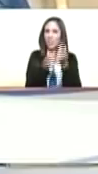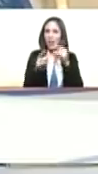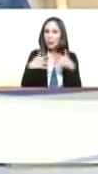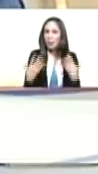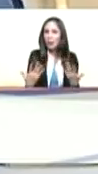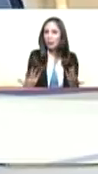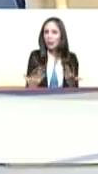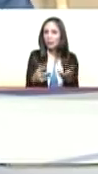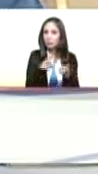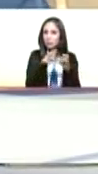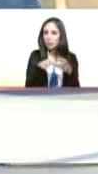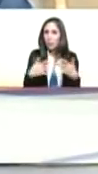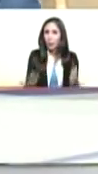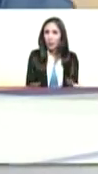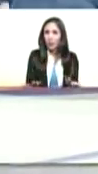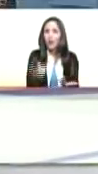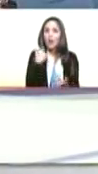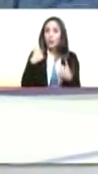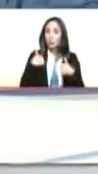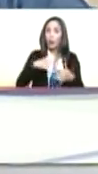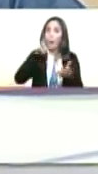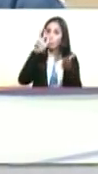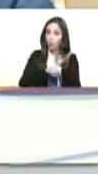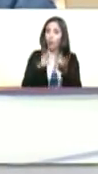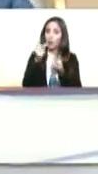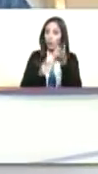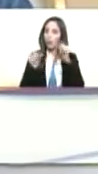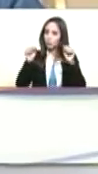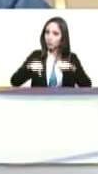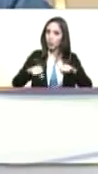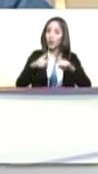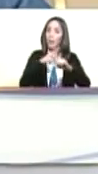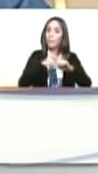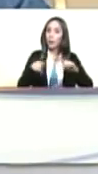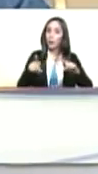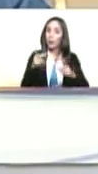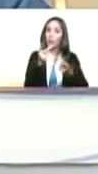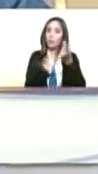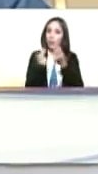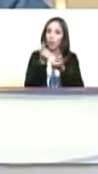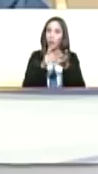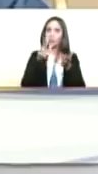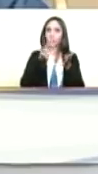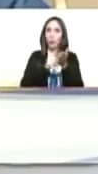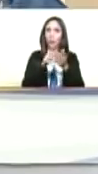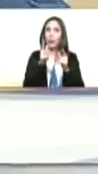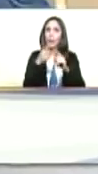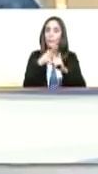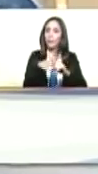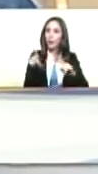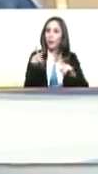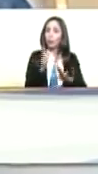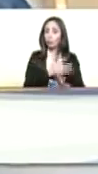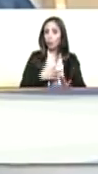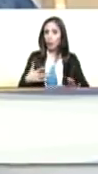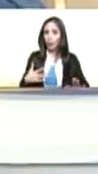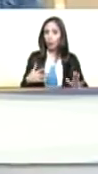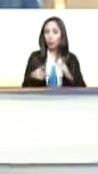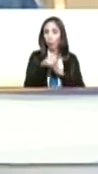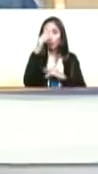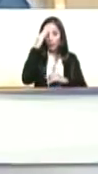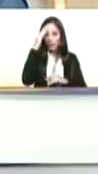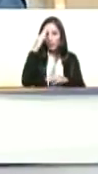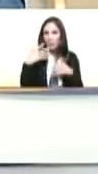Atención, CLAP, voy a aprobar grandes recursos. Los recursos los tenemos, pero yo quiero que ustedes sepan para qué son